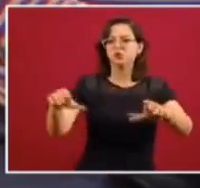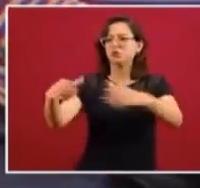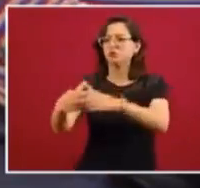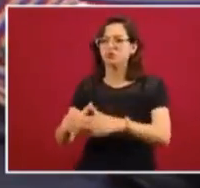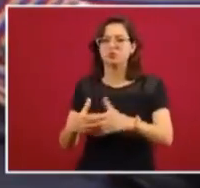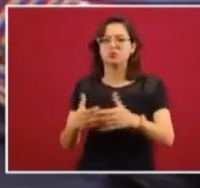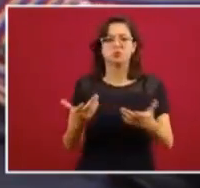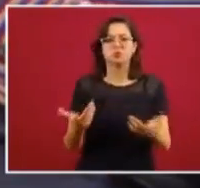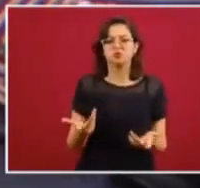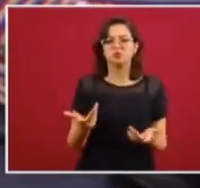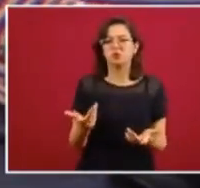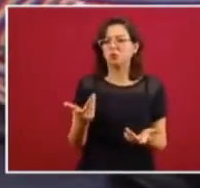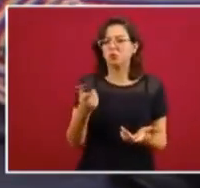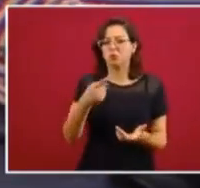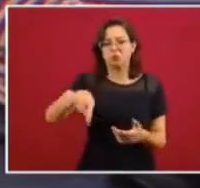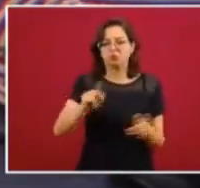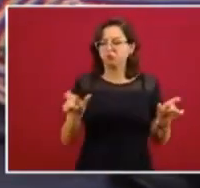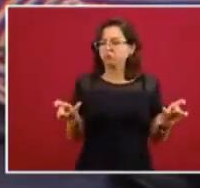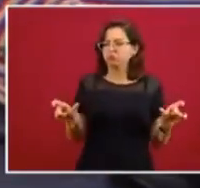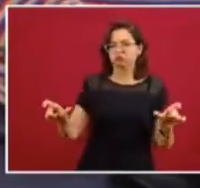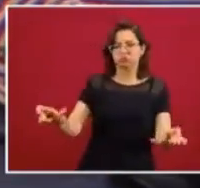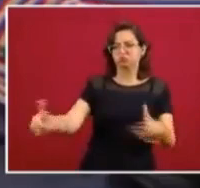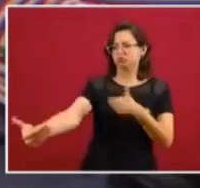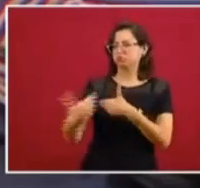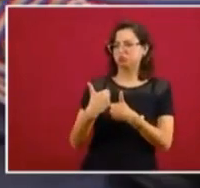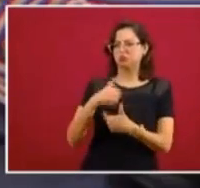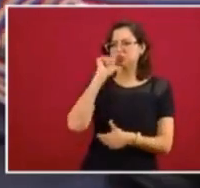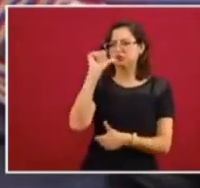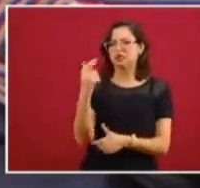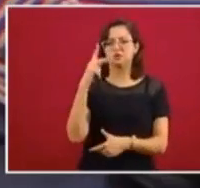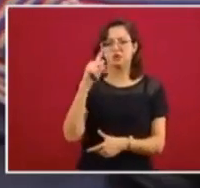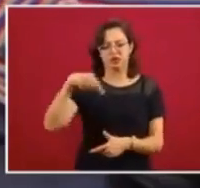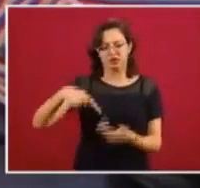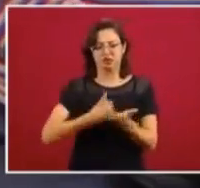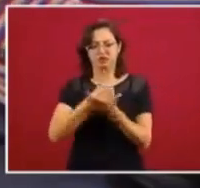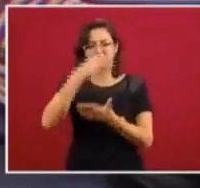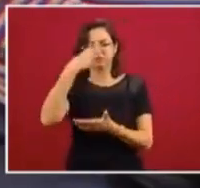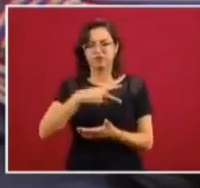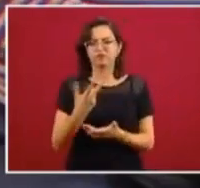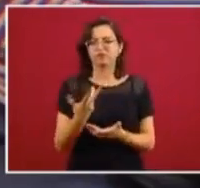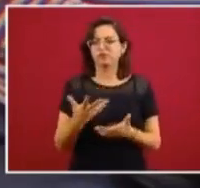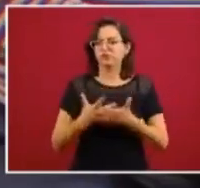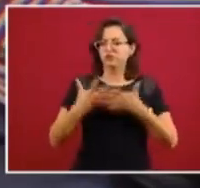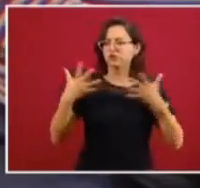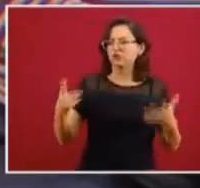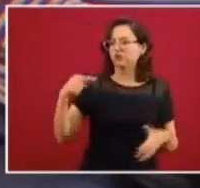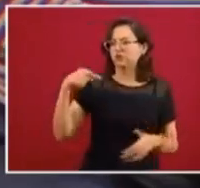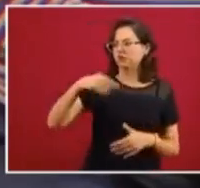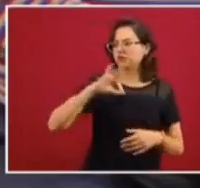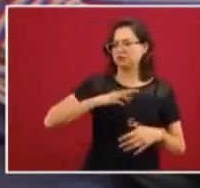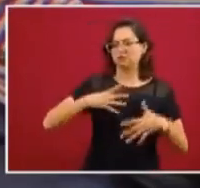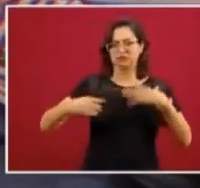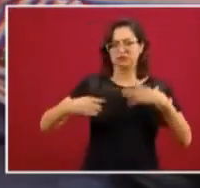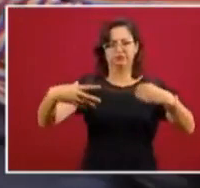ya están de alguna manera controlando sus entradas, pero, por ejemplo, aquí en Ciudad de México, en el Valle de México, que es uno de los grandes focos, ¿qué